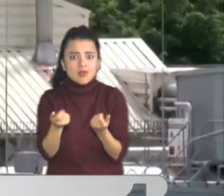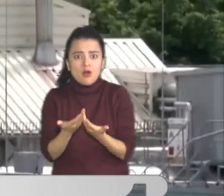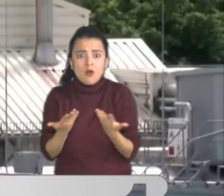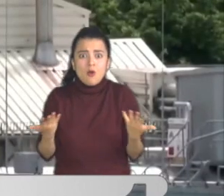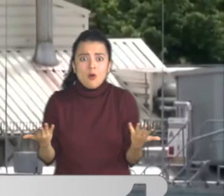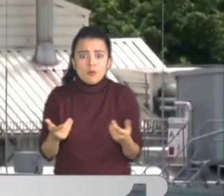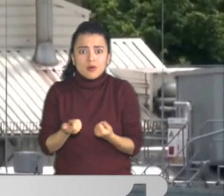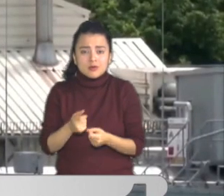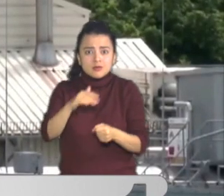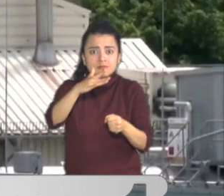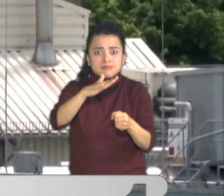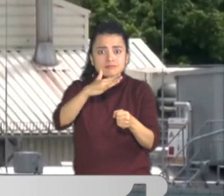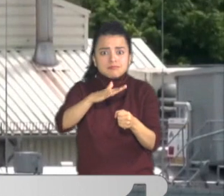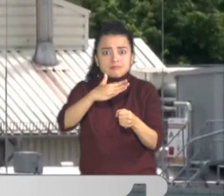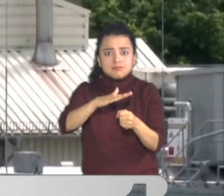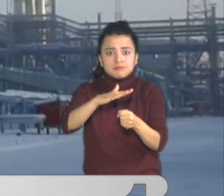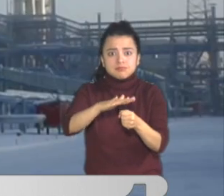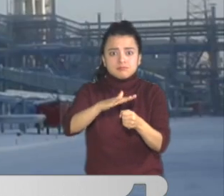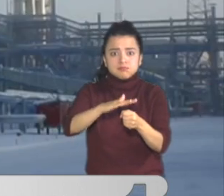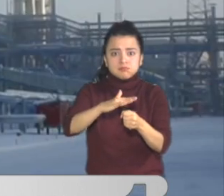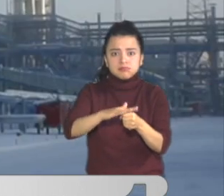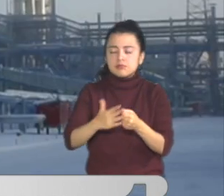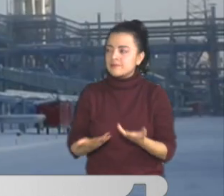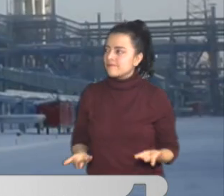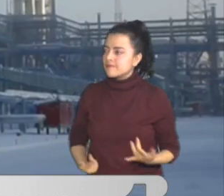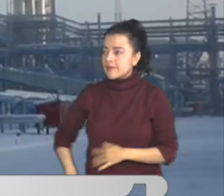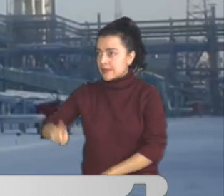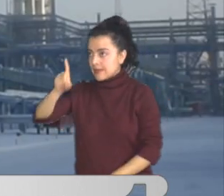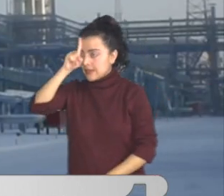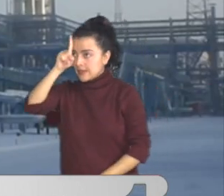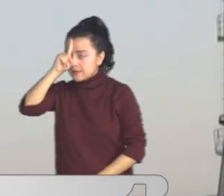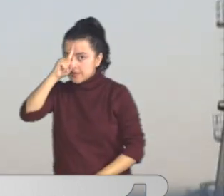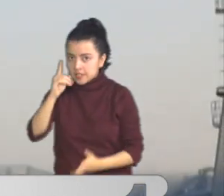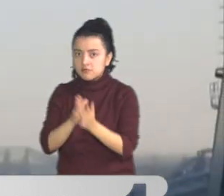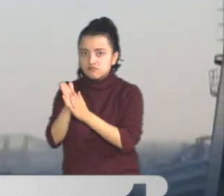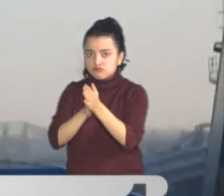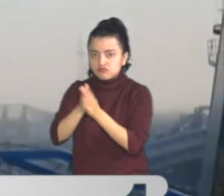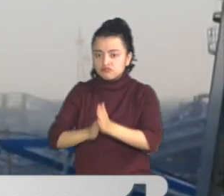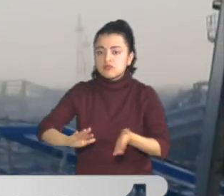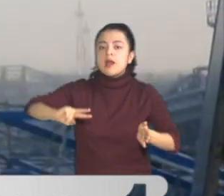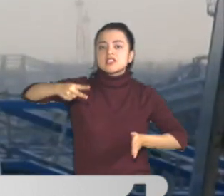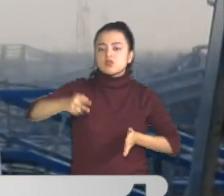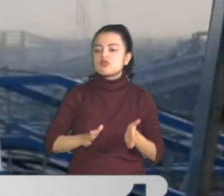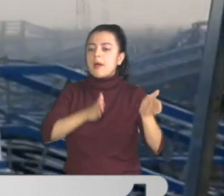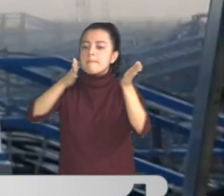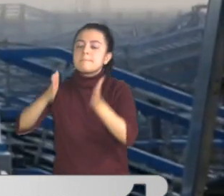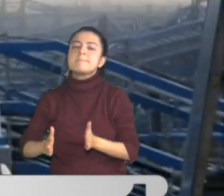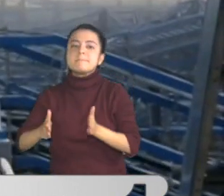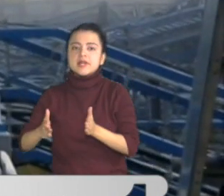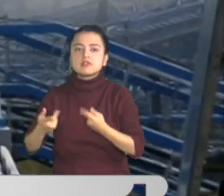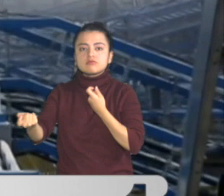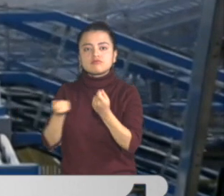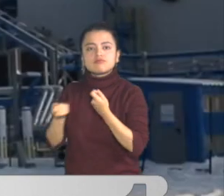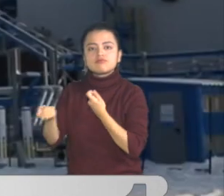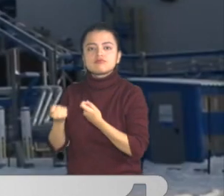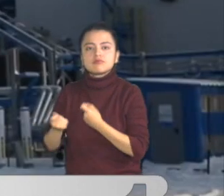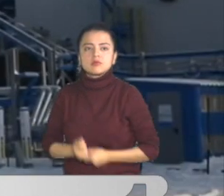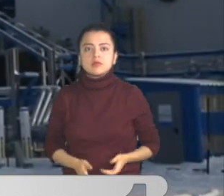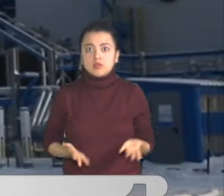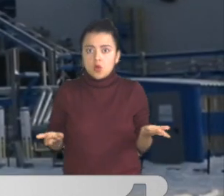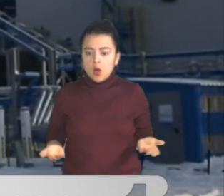invierno mientras Rusia cierra los grifos. Alemania activó hoy la segunda fase de su programa de emergencia de gas en 3